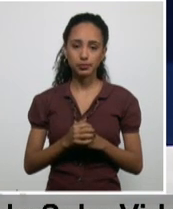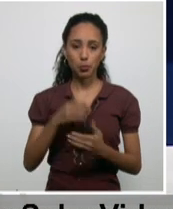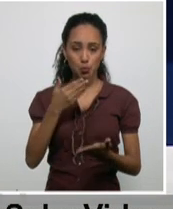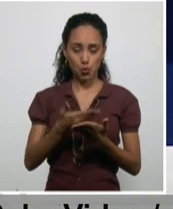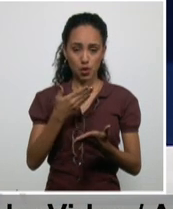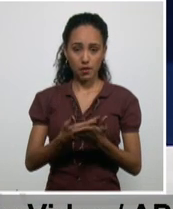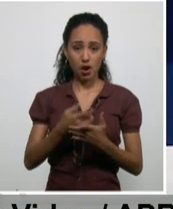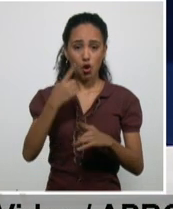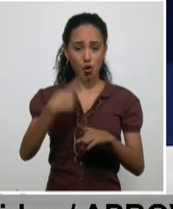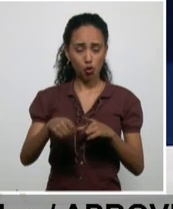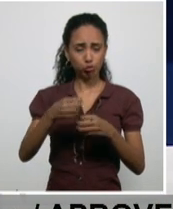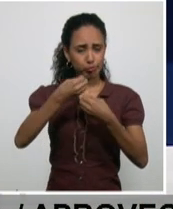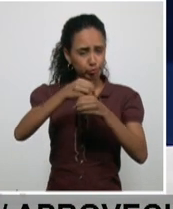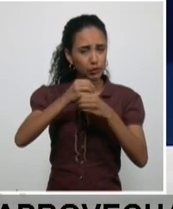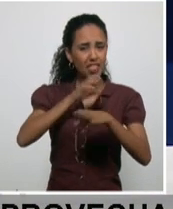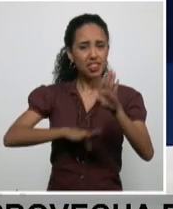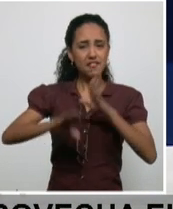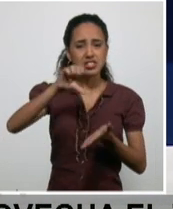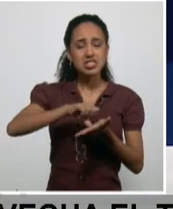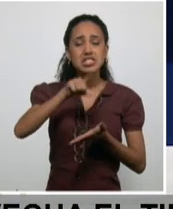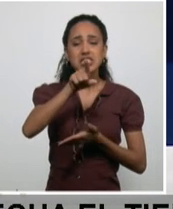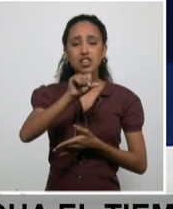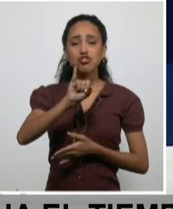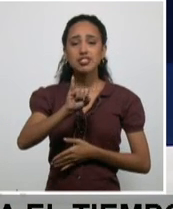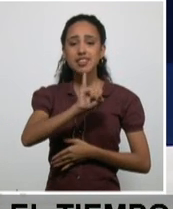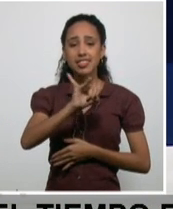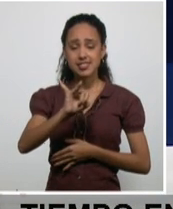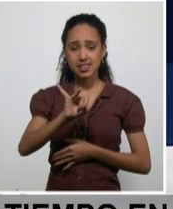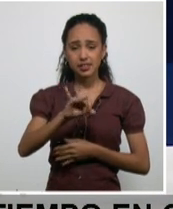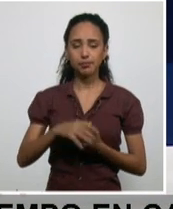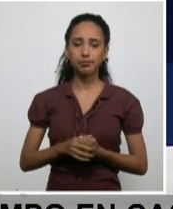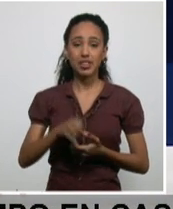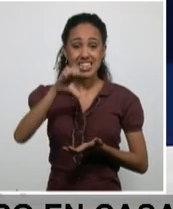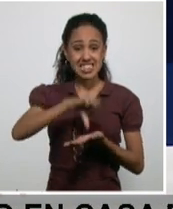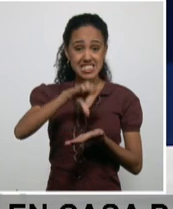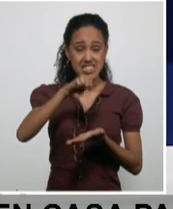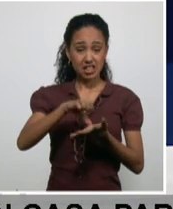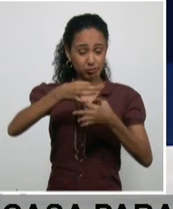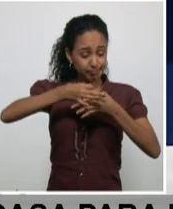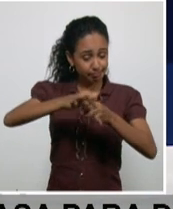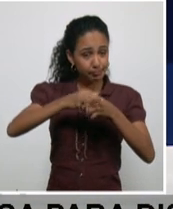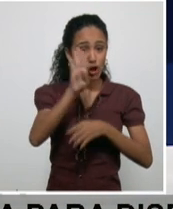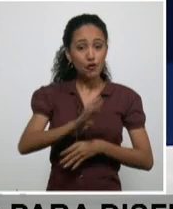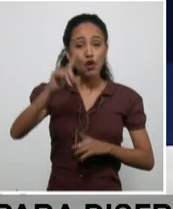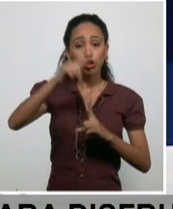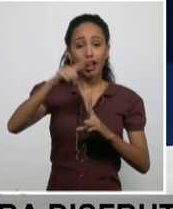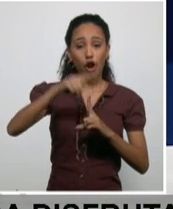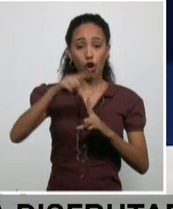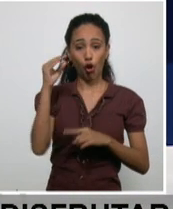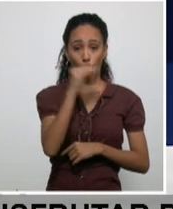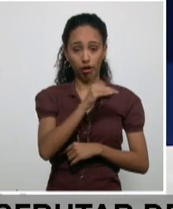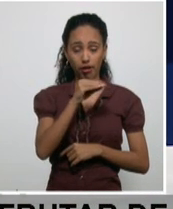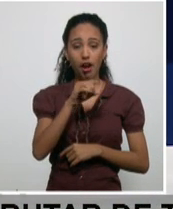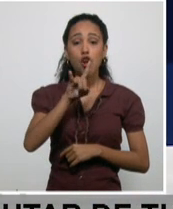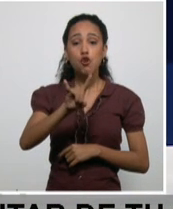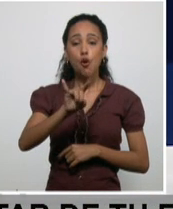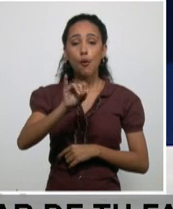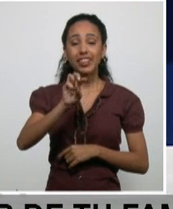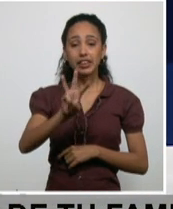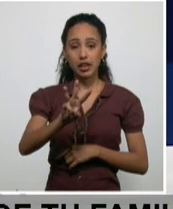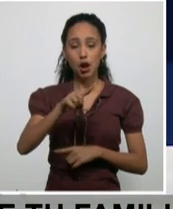de la Defensa Civil 167 y el Centro de Ingeniería Genética y Biotecnología procesaron